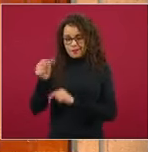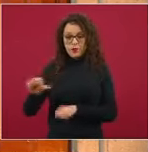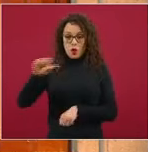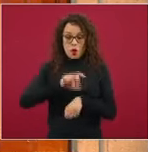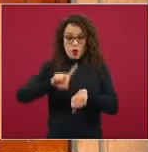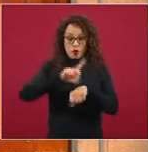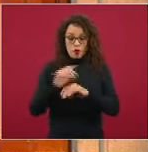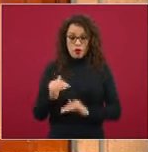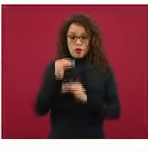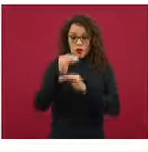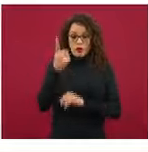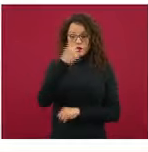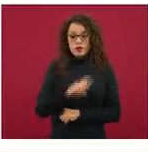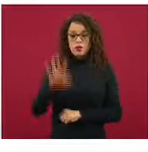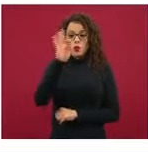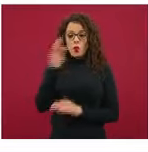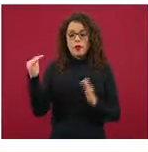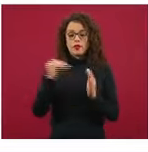son